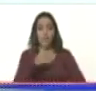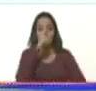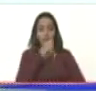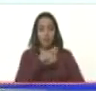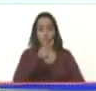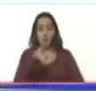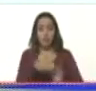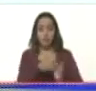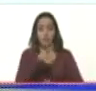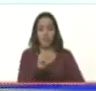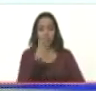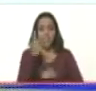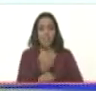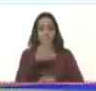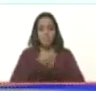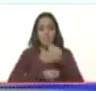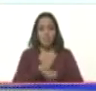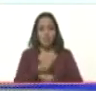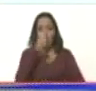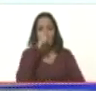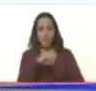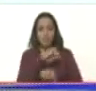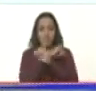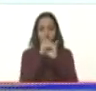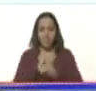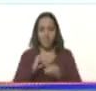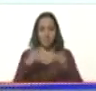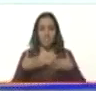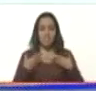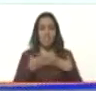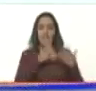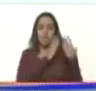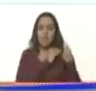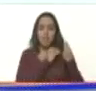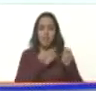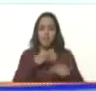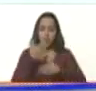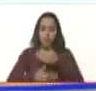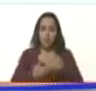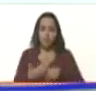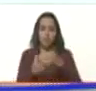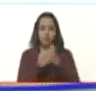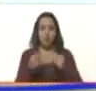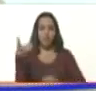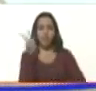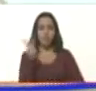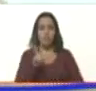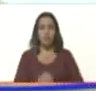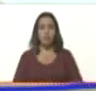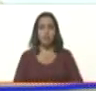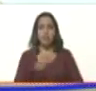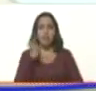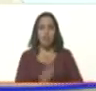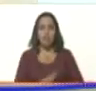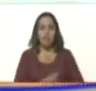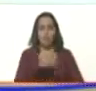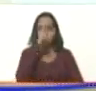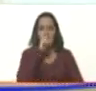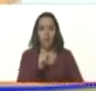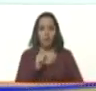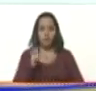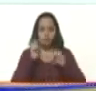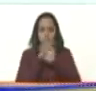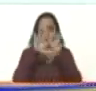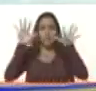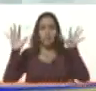2020 tiene que ser un año de felicidad, de esperanza y de avance para Venezuela. Tiene que ser un año de esplendor,